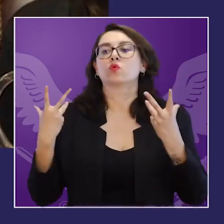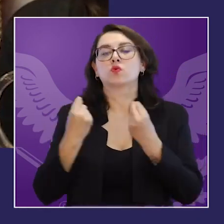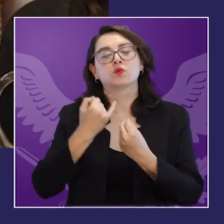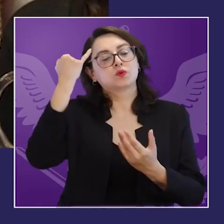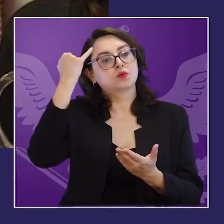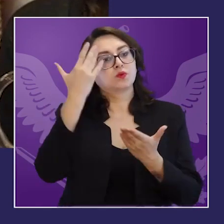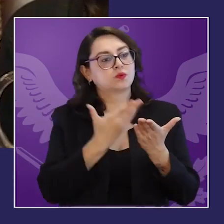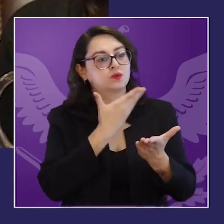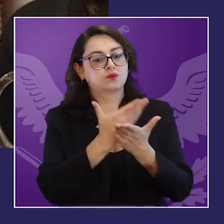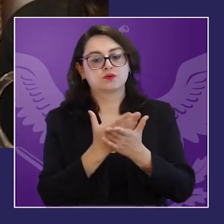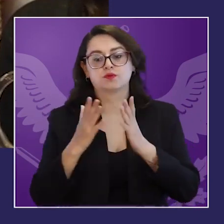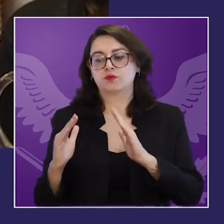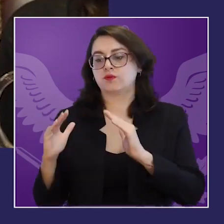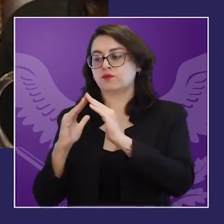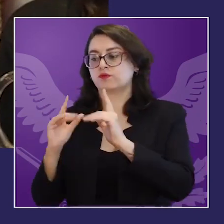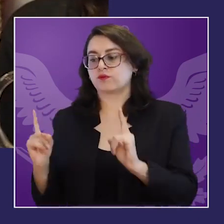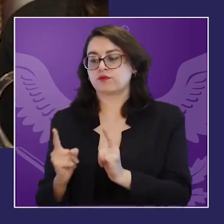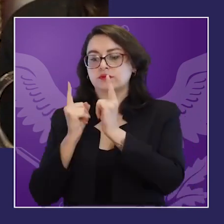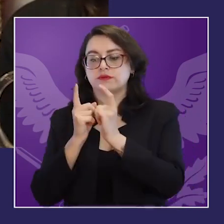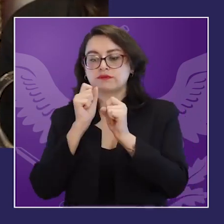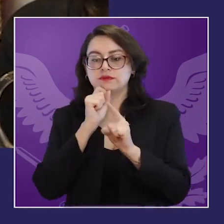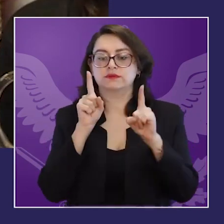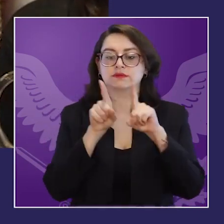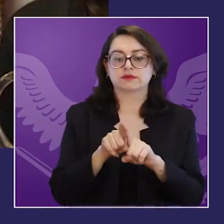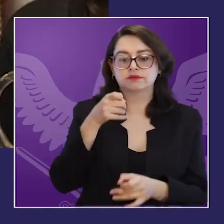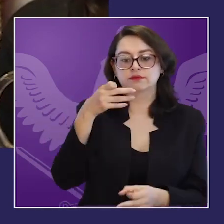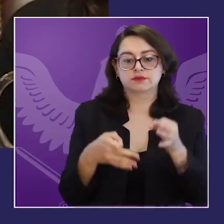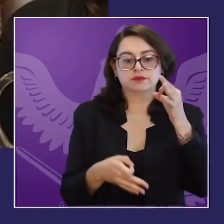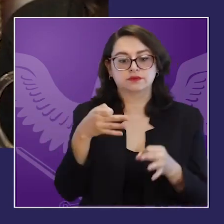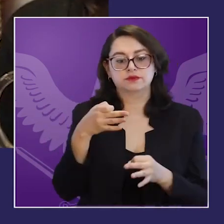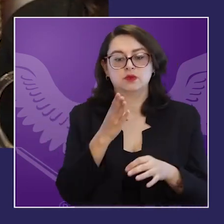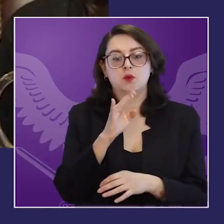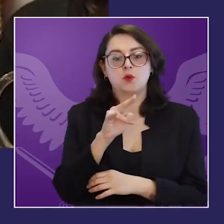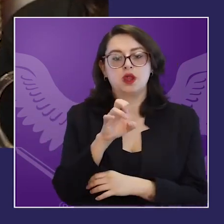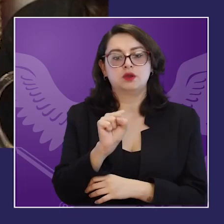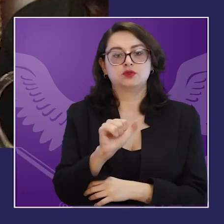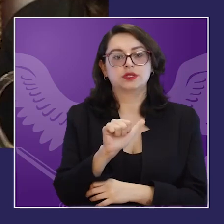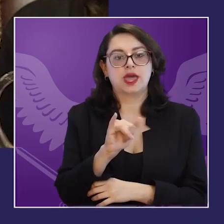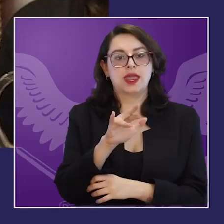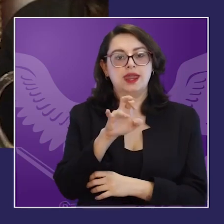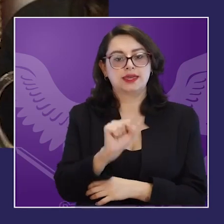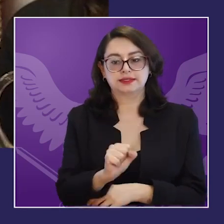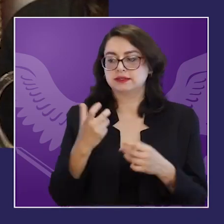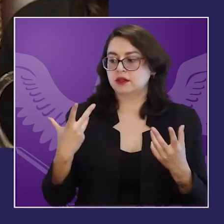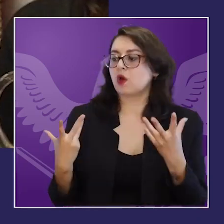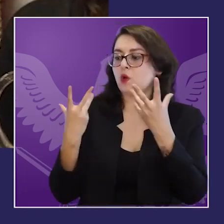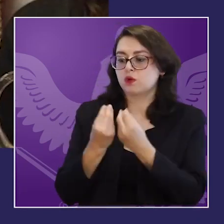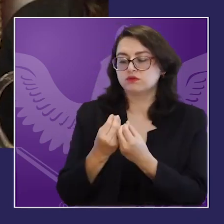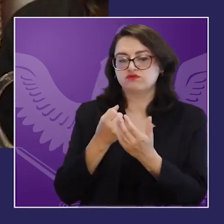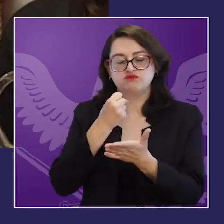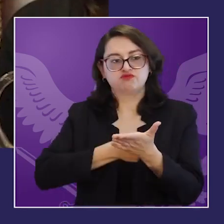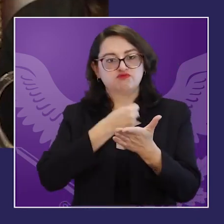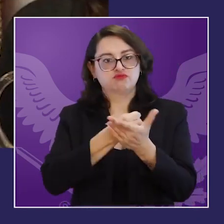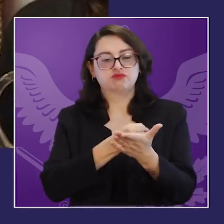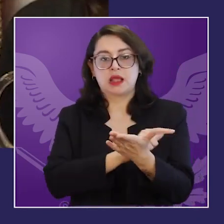del Encuentro y la Defensoría del Pueblo de la Ciudad Autónoma de Buenos Aires, que sirvió como impulso para exigir que se convirtiera en ley a nivel